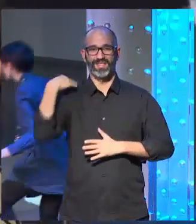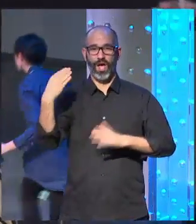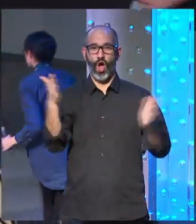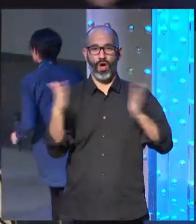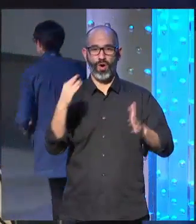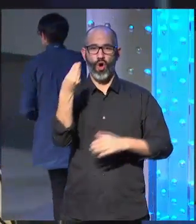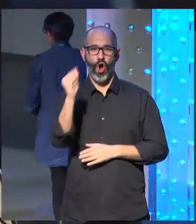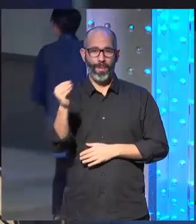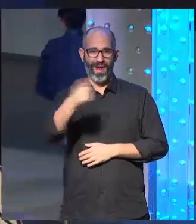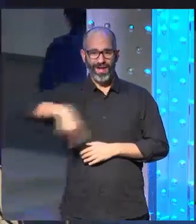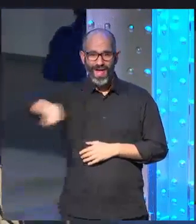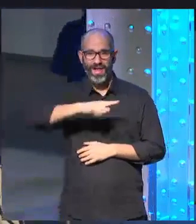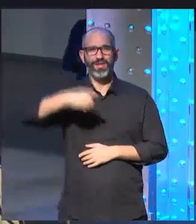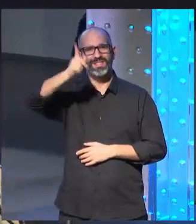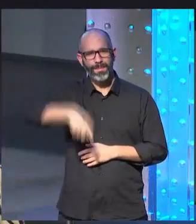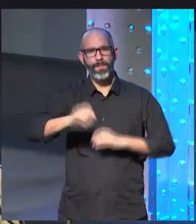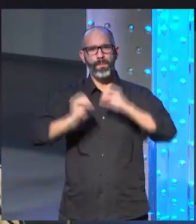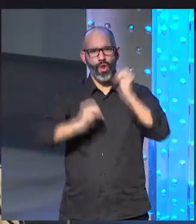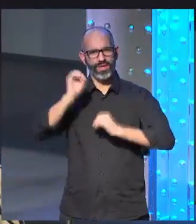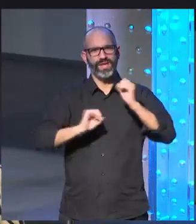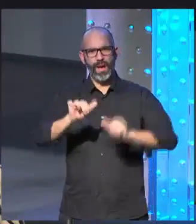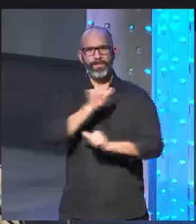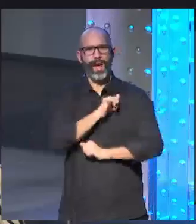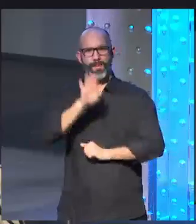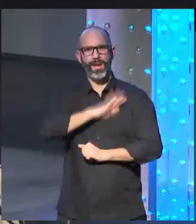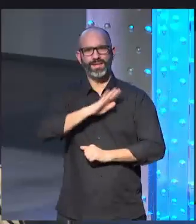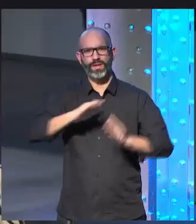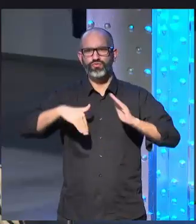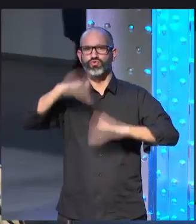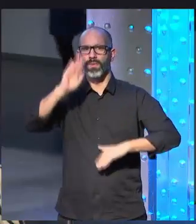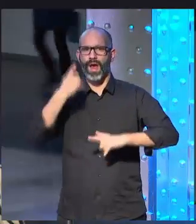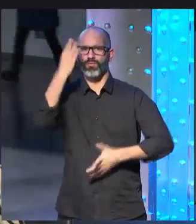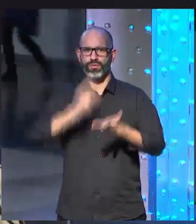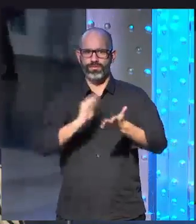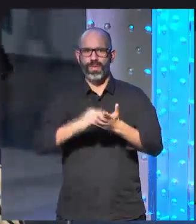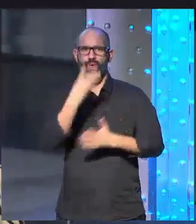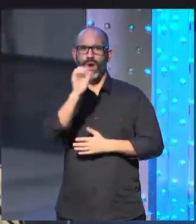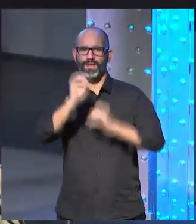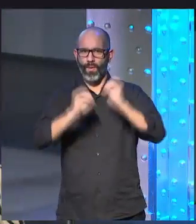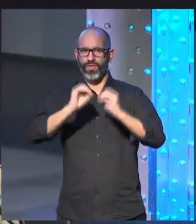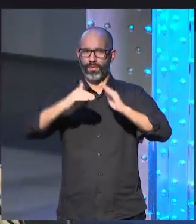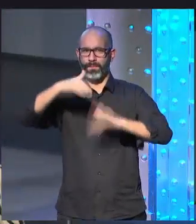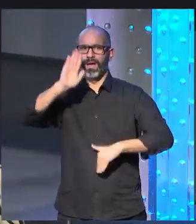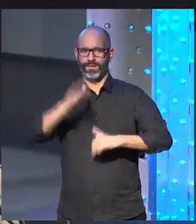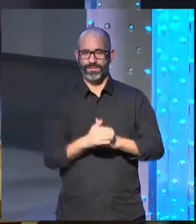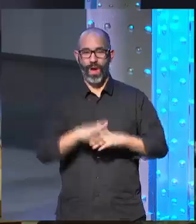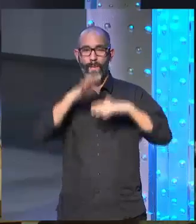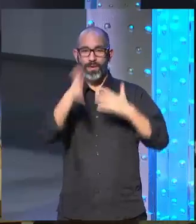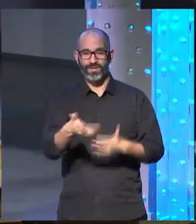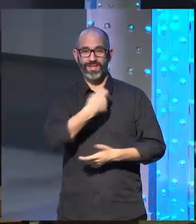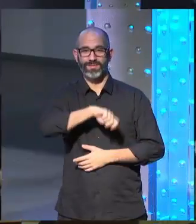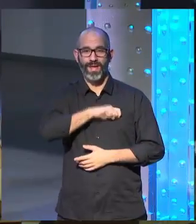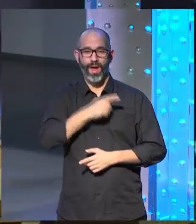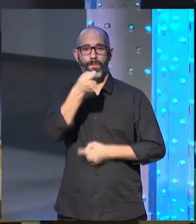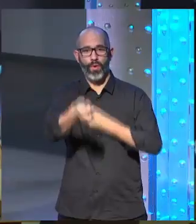jóvenes de los años 80 también tenían un porcentaje de paro que superaba en ocasiones el 40%. España, es verdad que